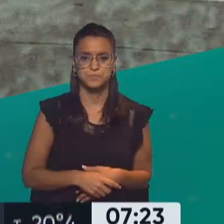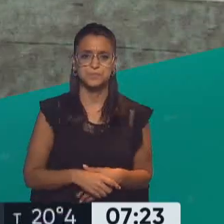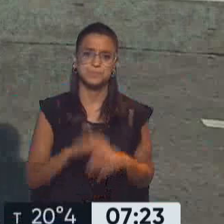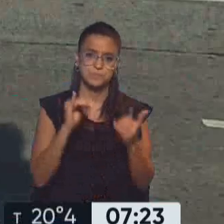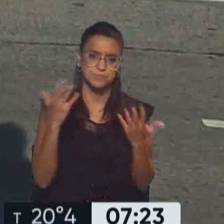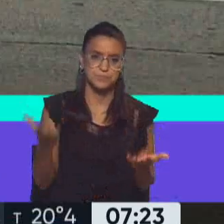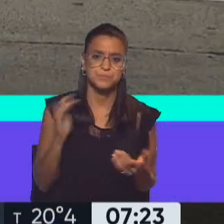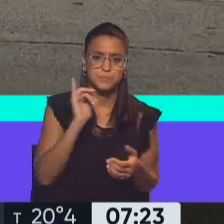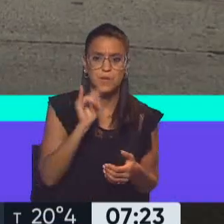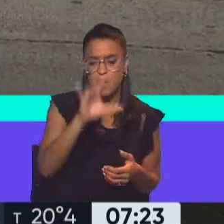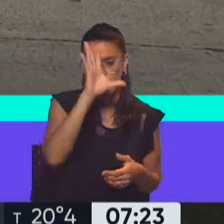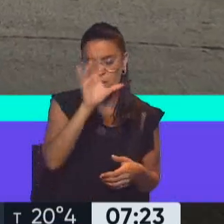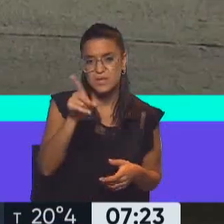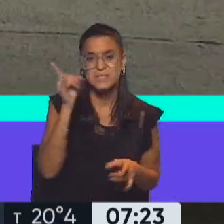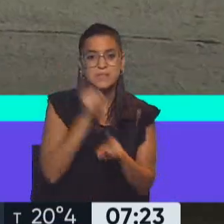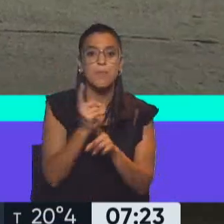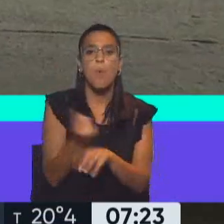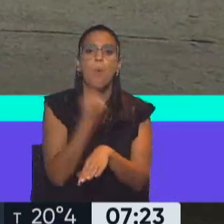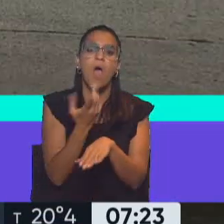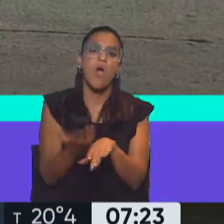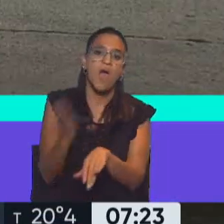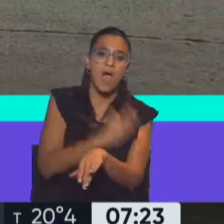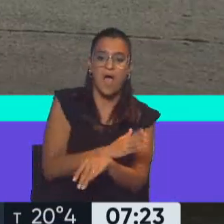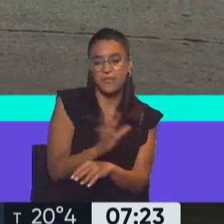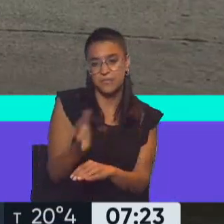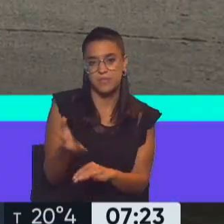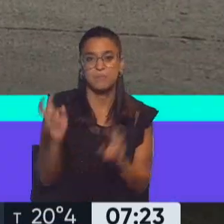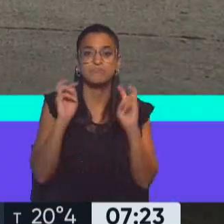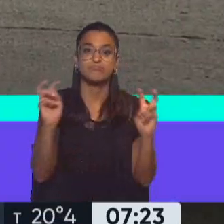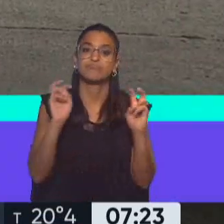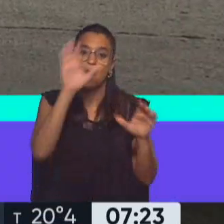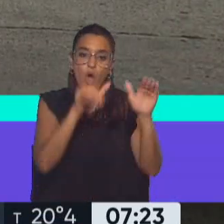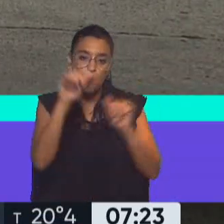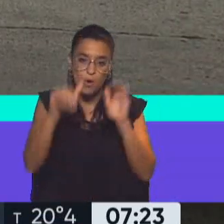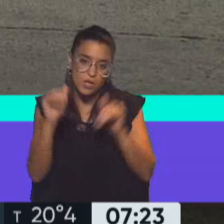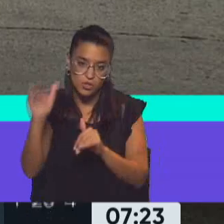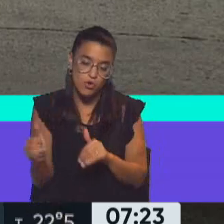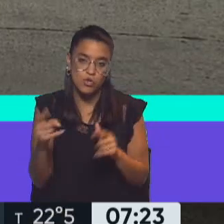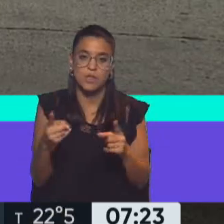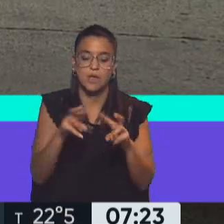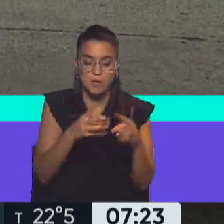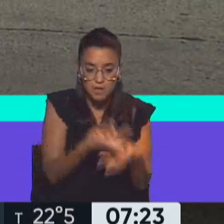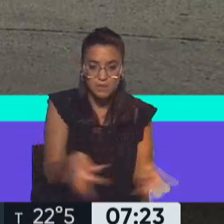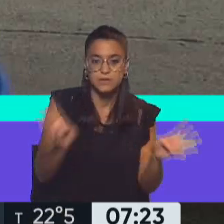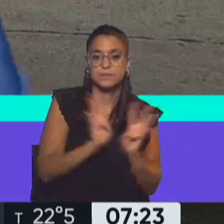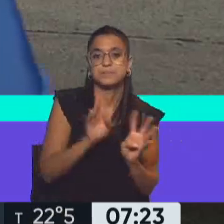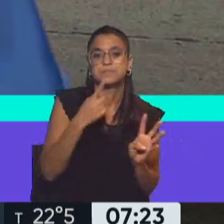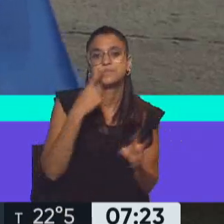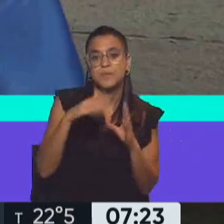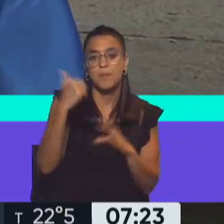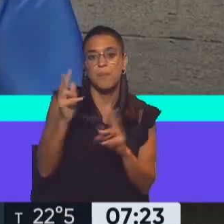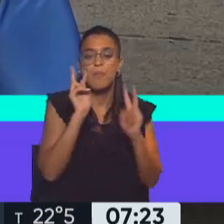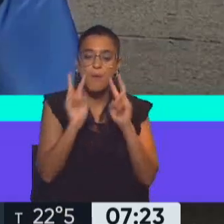Claro, Silvia, Verónica, recordamos que siempre es una hora antes, recordá que suena la chicharra para la convocatoria allí al recinto, luego veremos la